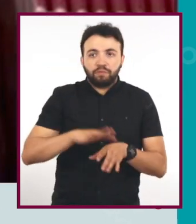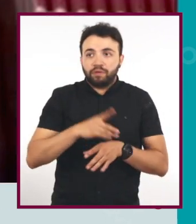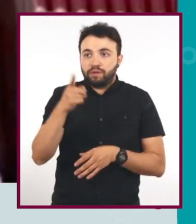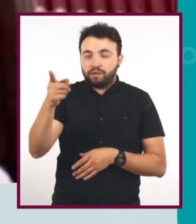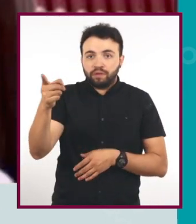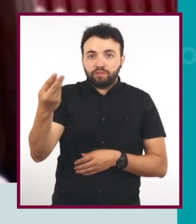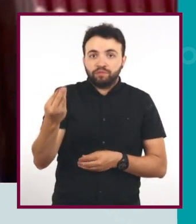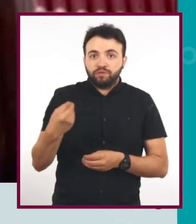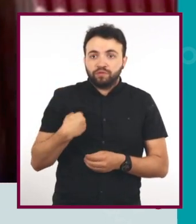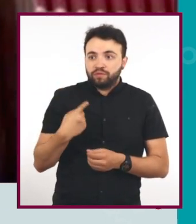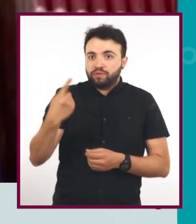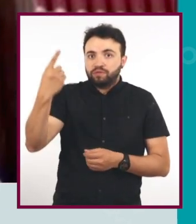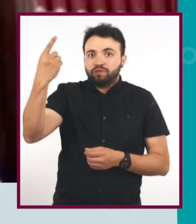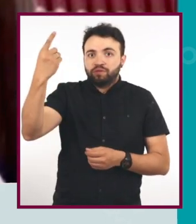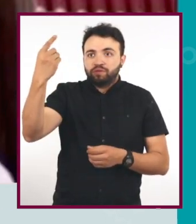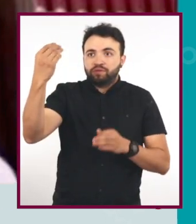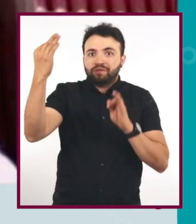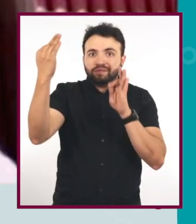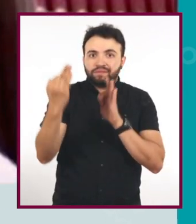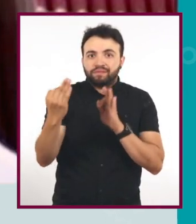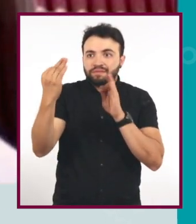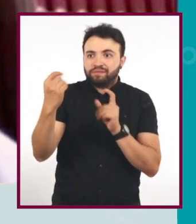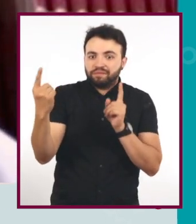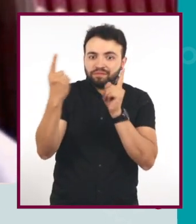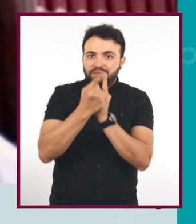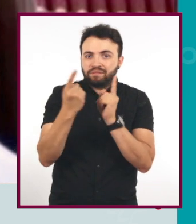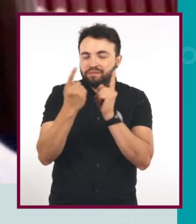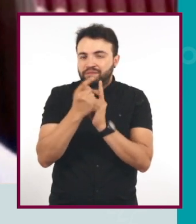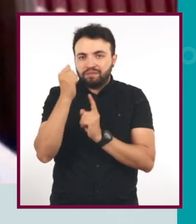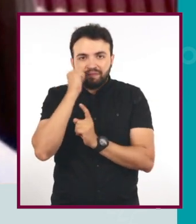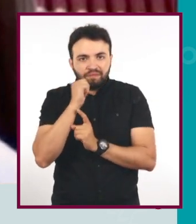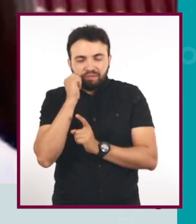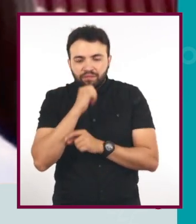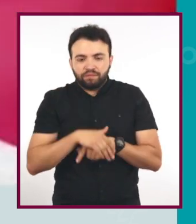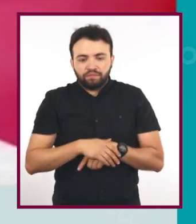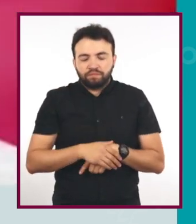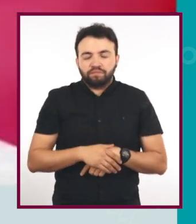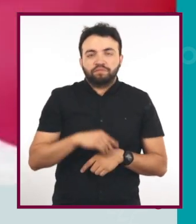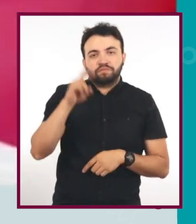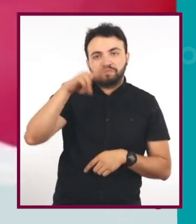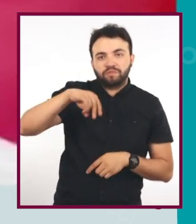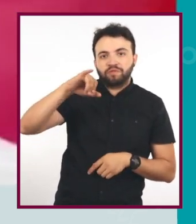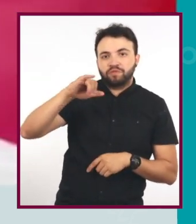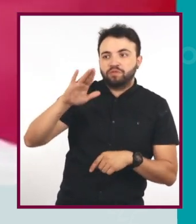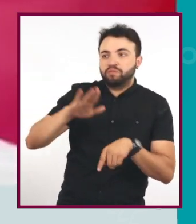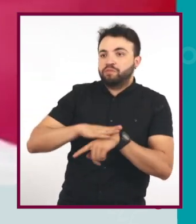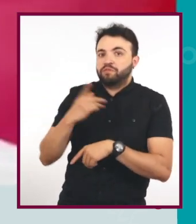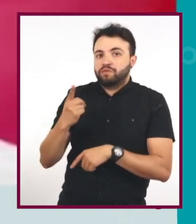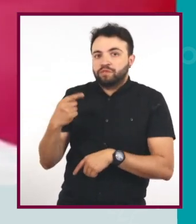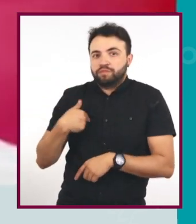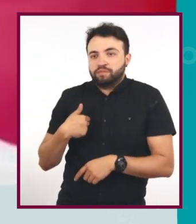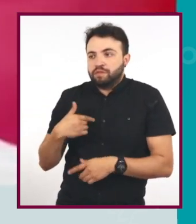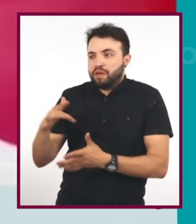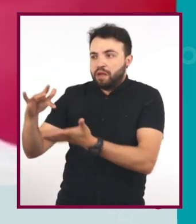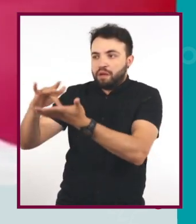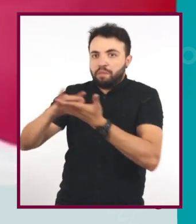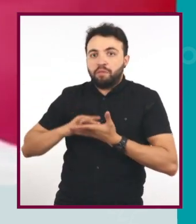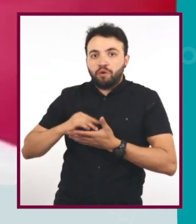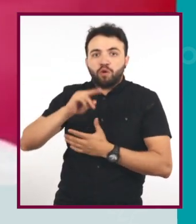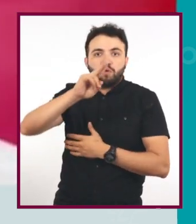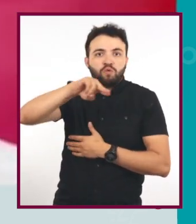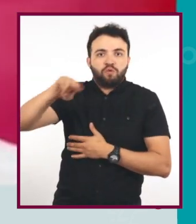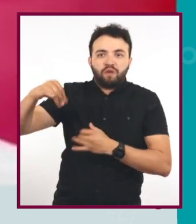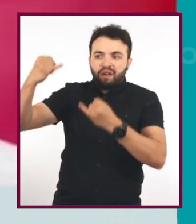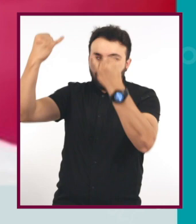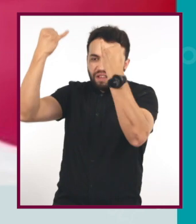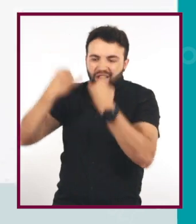al 1000%. Ellos han estado para mí como yo para ellos. Sí, porque me han apoyado y nunca